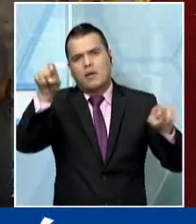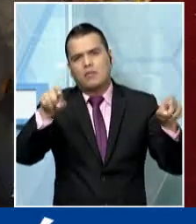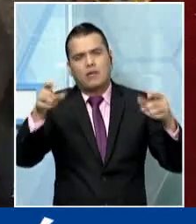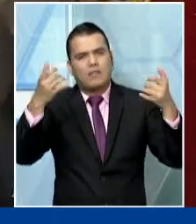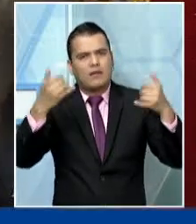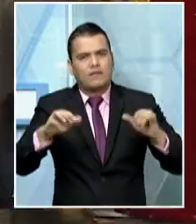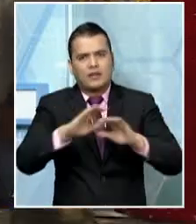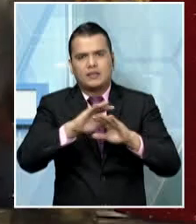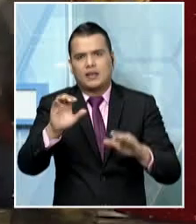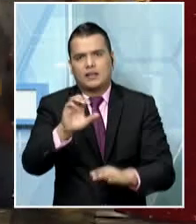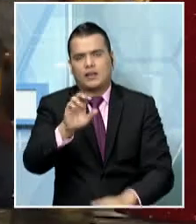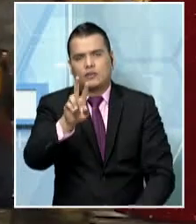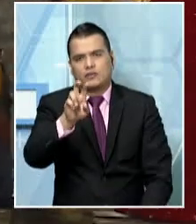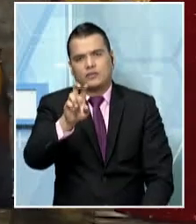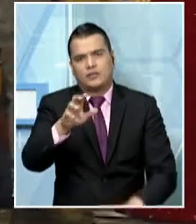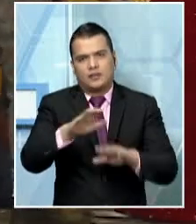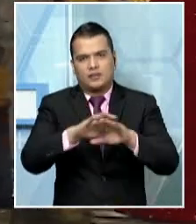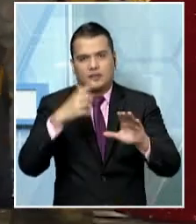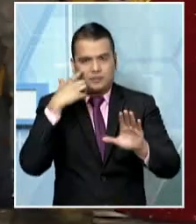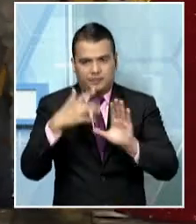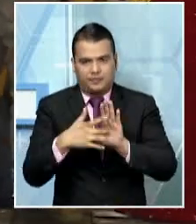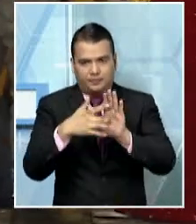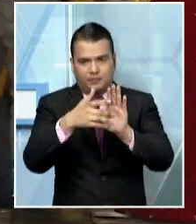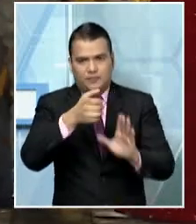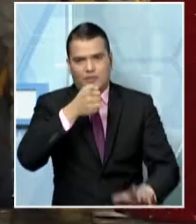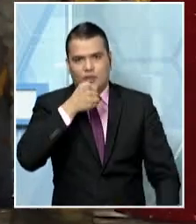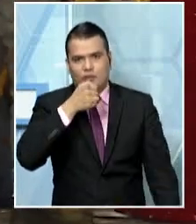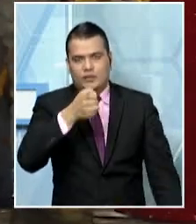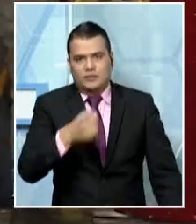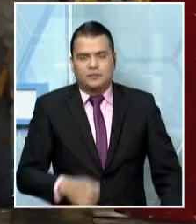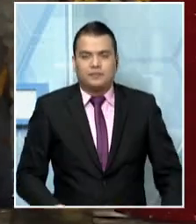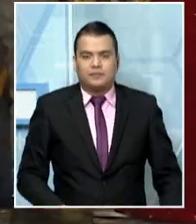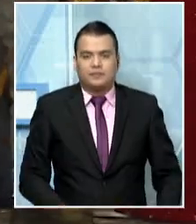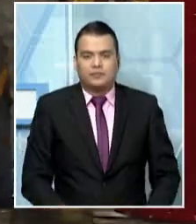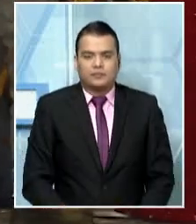de enero. Desde el norte de la ciudad, Laura Ruiz, 90 Minutos, el mejor noticiero regional de Colombia.